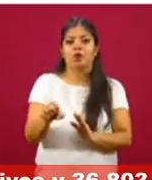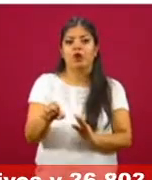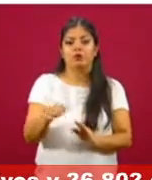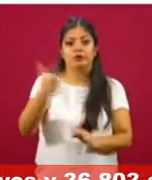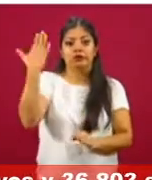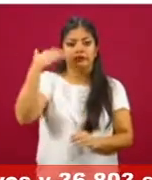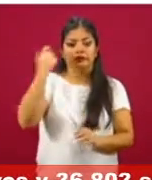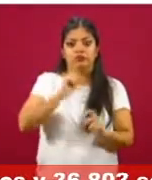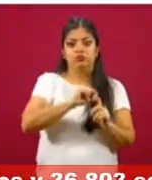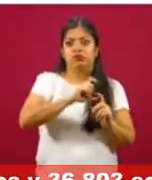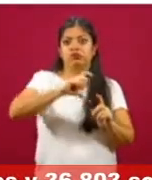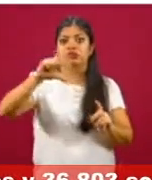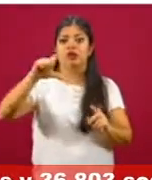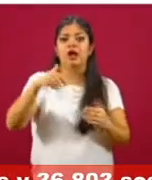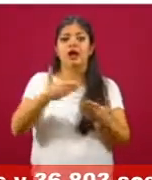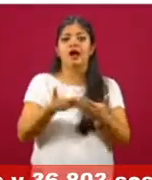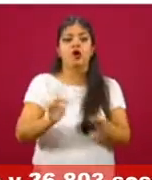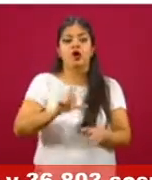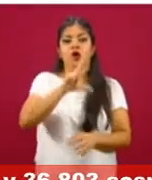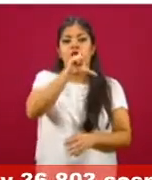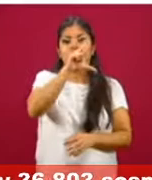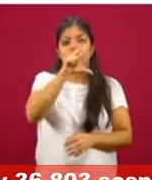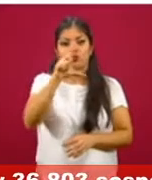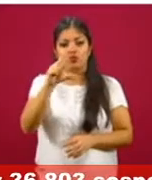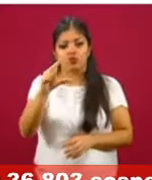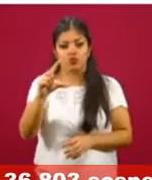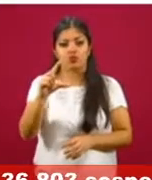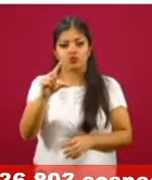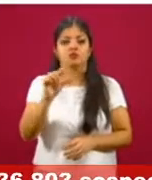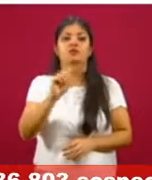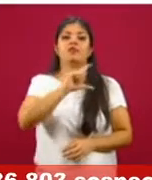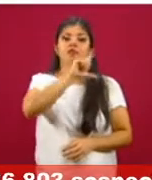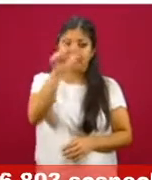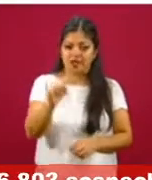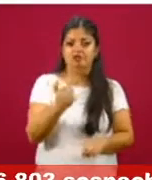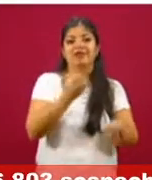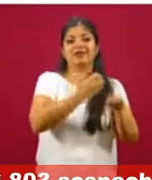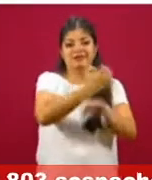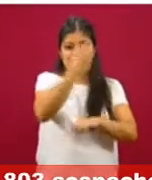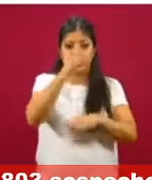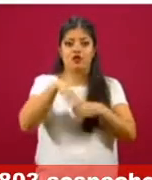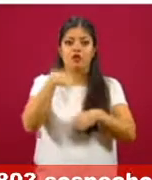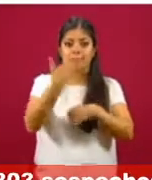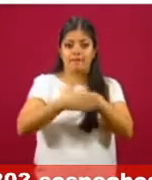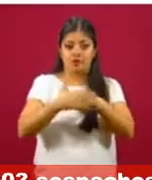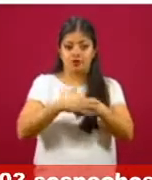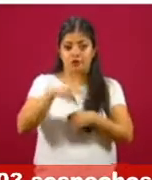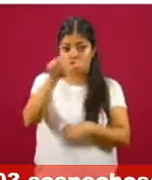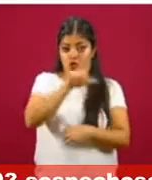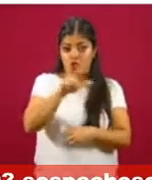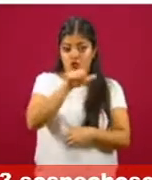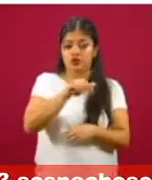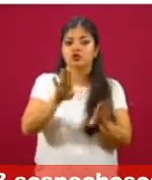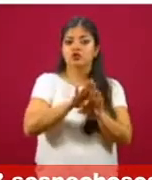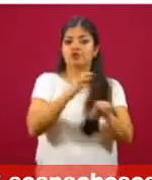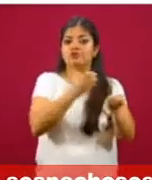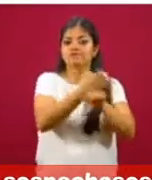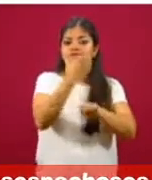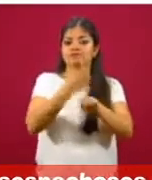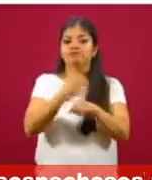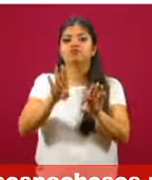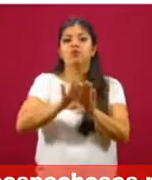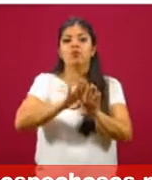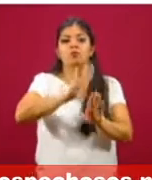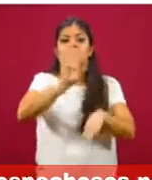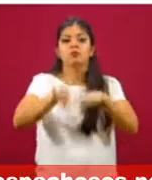velocidad decreciente. Ya iremos anunciando ciudad por ciudad el lunes próximo cómo se va distribuyendo también la